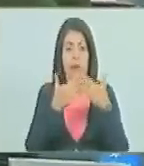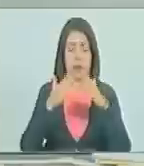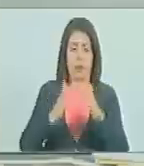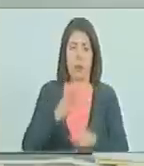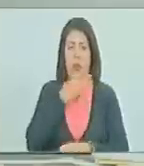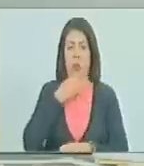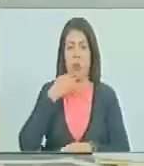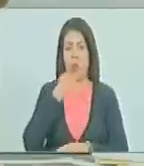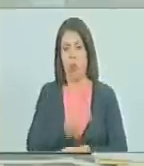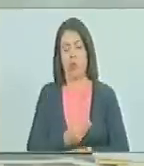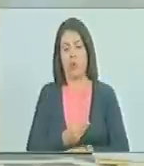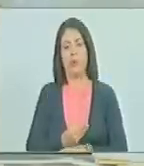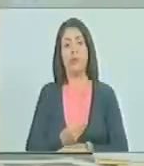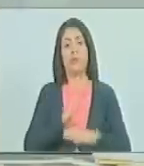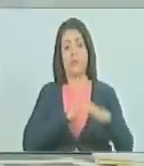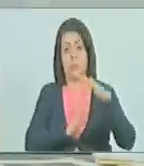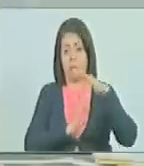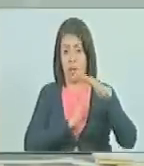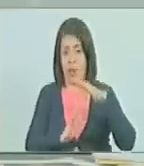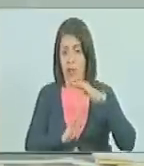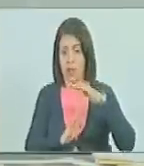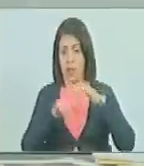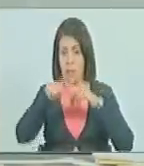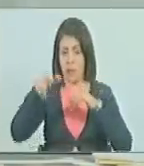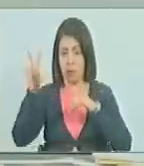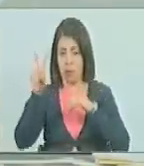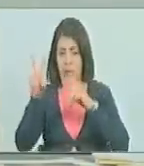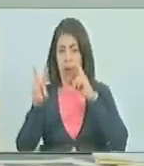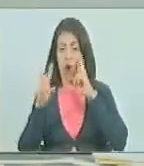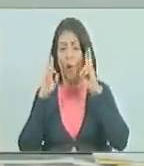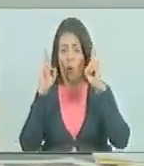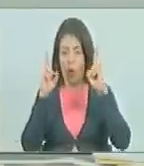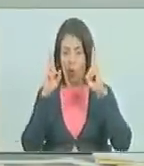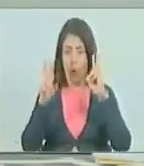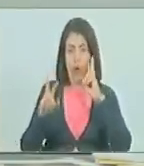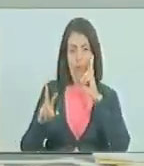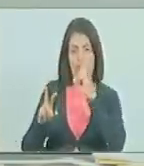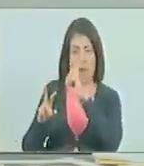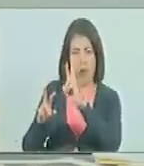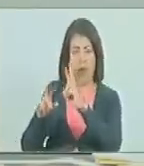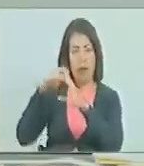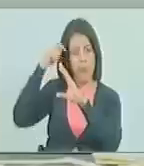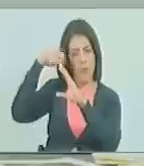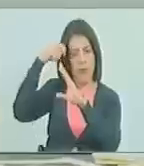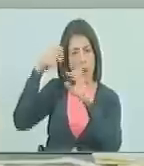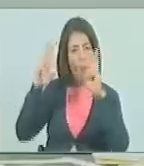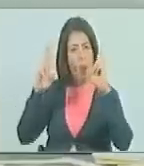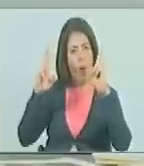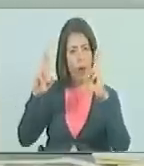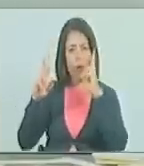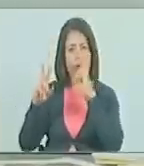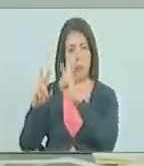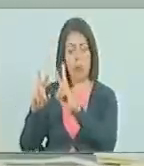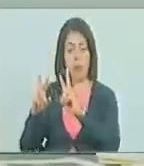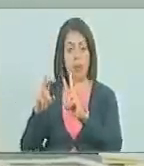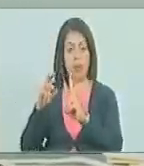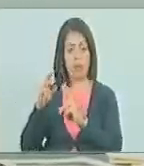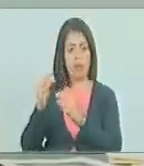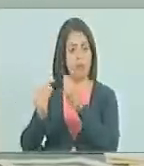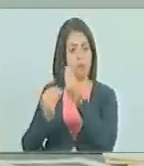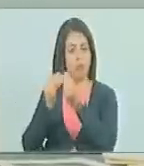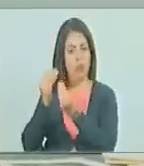a la juventud, al migrante venezolano. Ojalá puedan ver este video, puedan analizar este video y vean